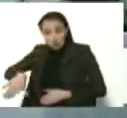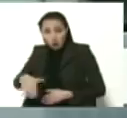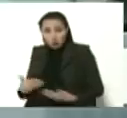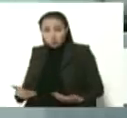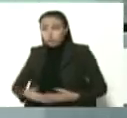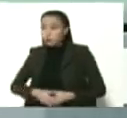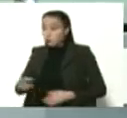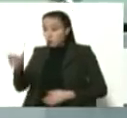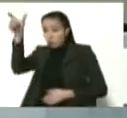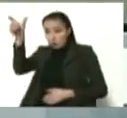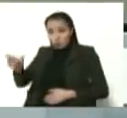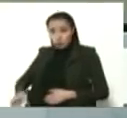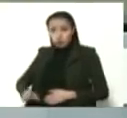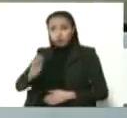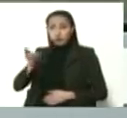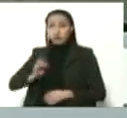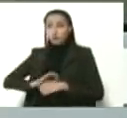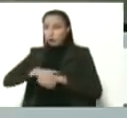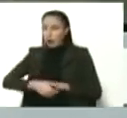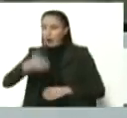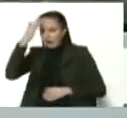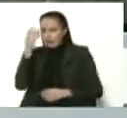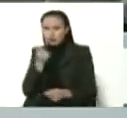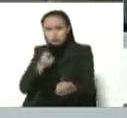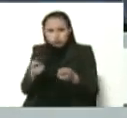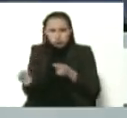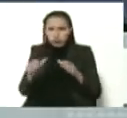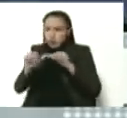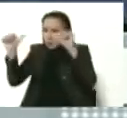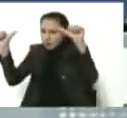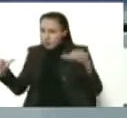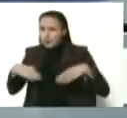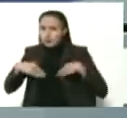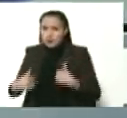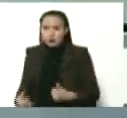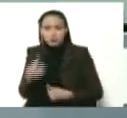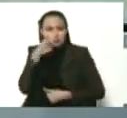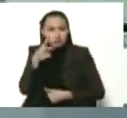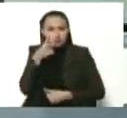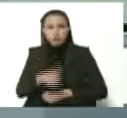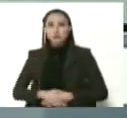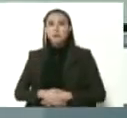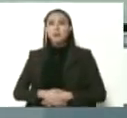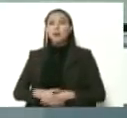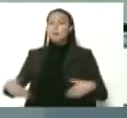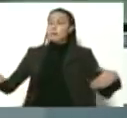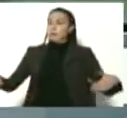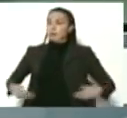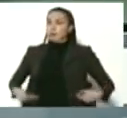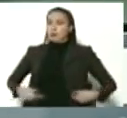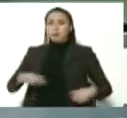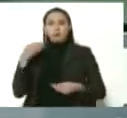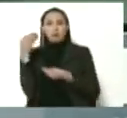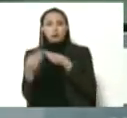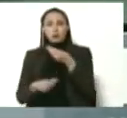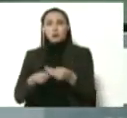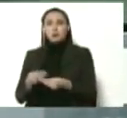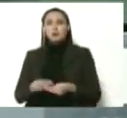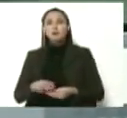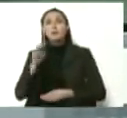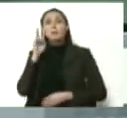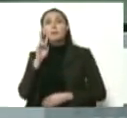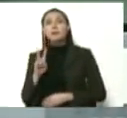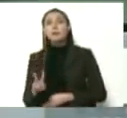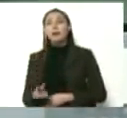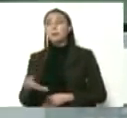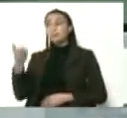Un gobernador que maneja al detalle todo el sistema de salud y que está haciendo un esfuerzo gigantesco. Hay que ver cuando